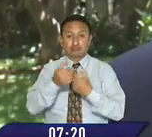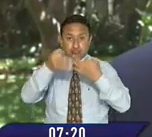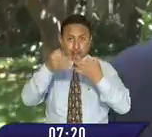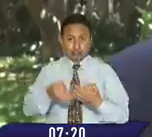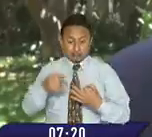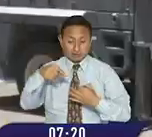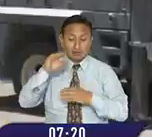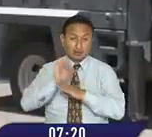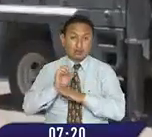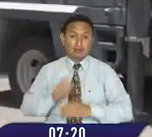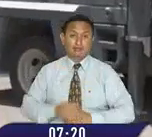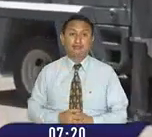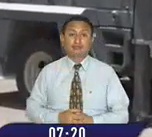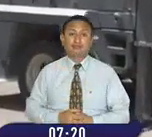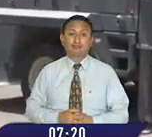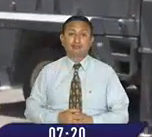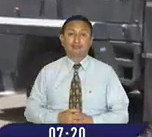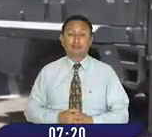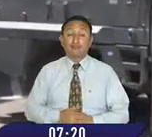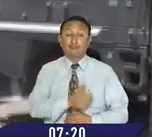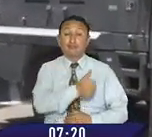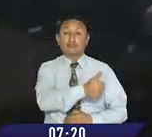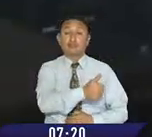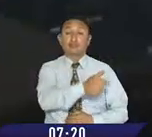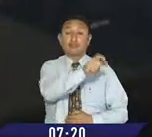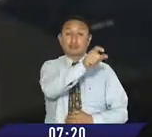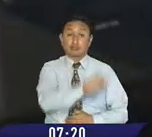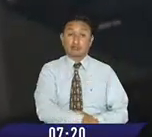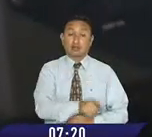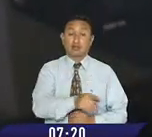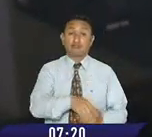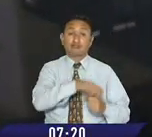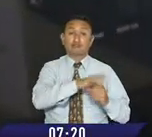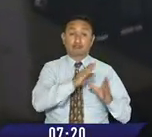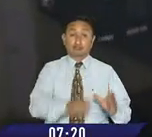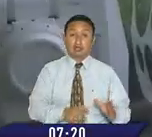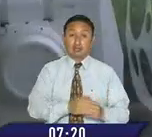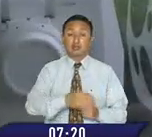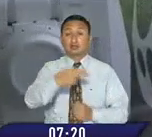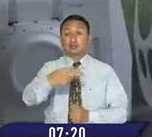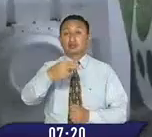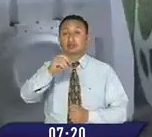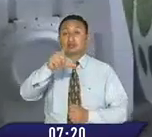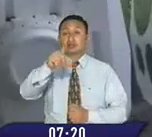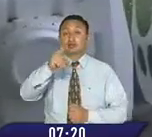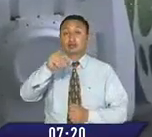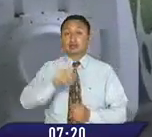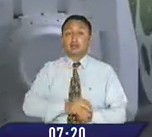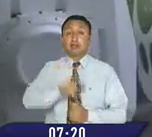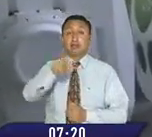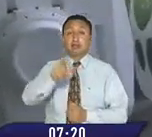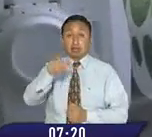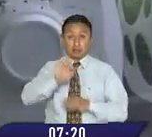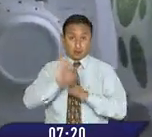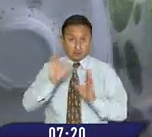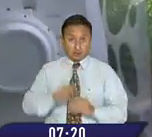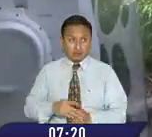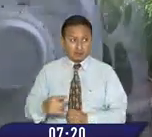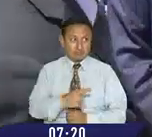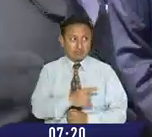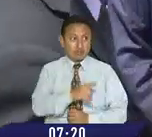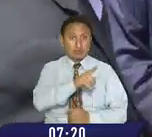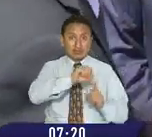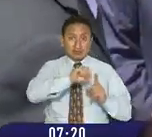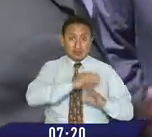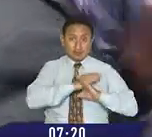nuestro país. Es que por las propias palabras pronunciadas por el canciller Holguín, los presentes nacionales se quedaron maravillados con los sistemas de